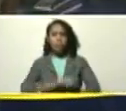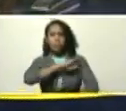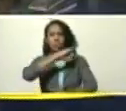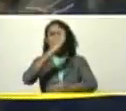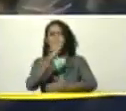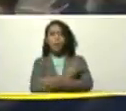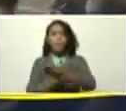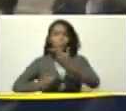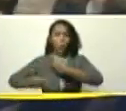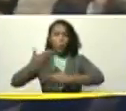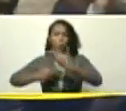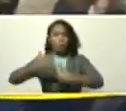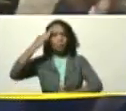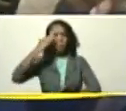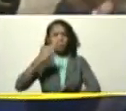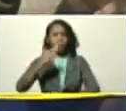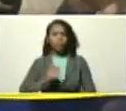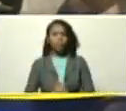poderosa cooperación militar.